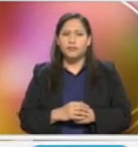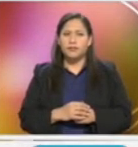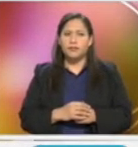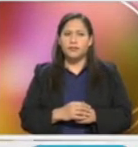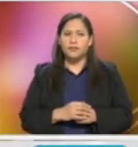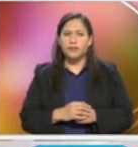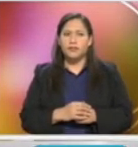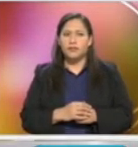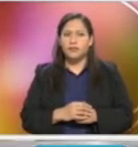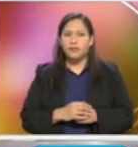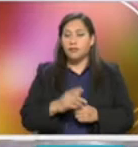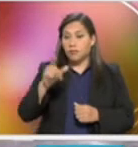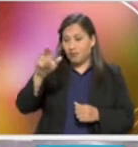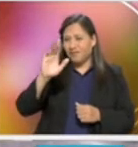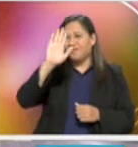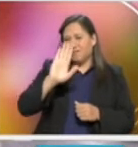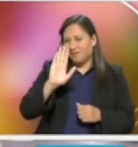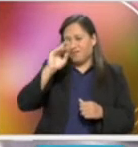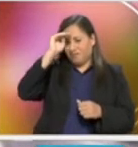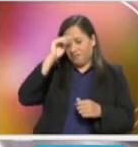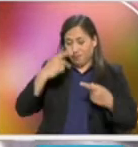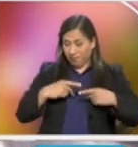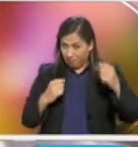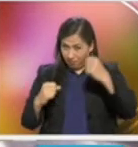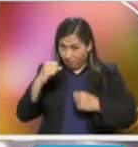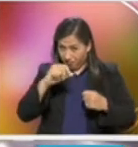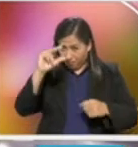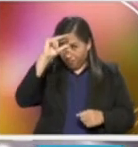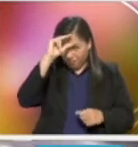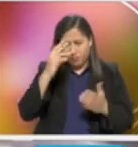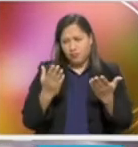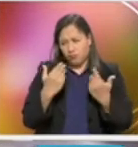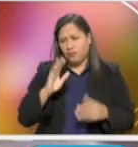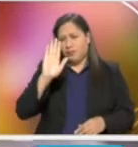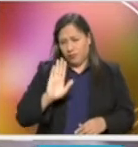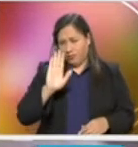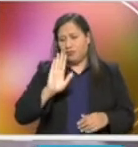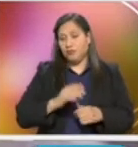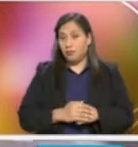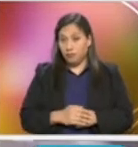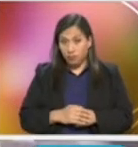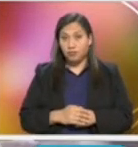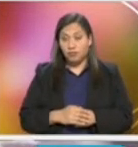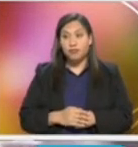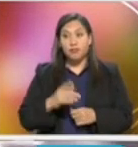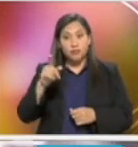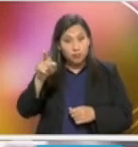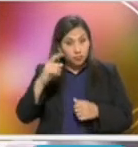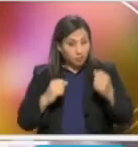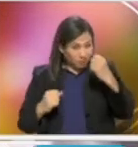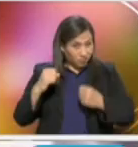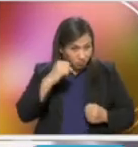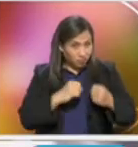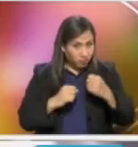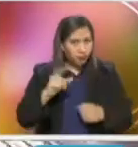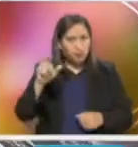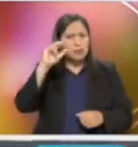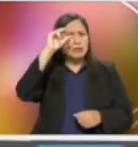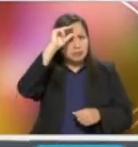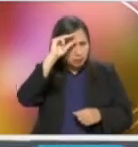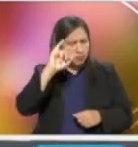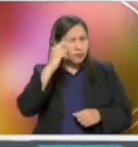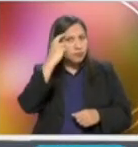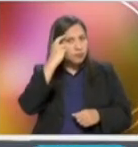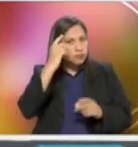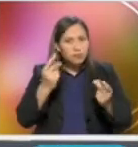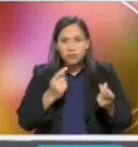de que no son demasiado inteligentes, ¿no? Y este hombre, además de ser de ser un gran boxeador, tenía una inteligencia, una